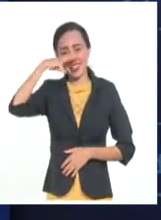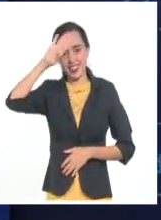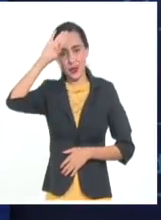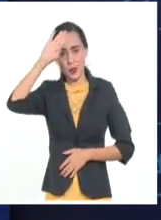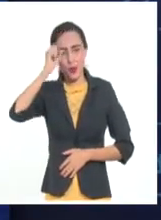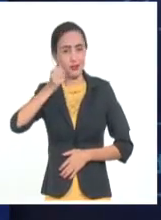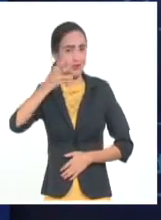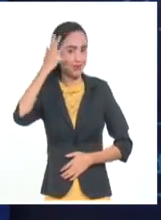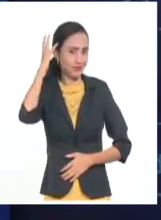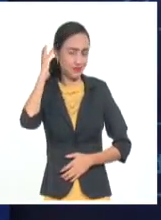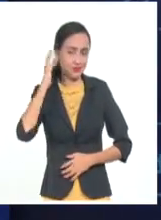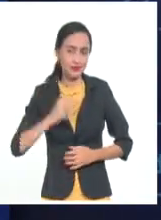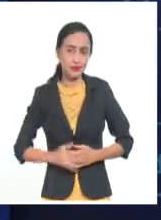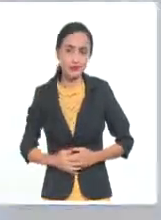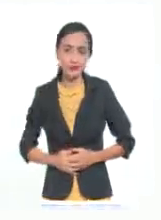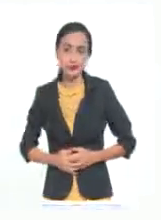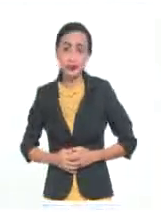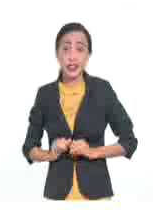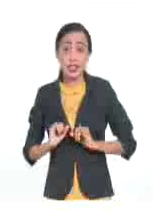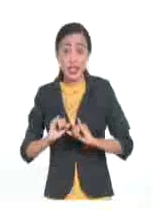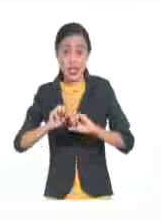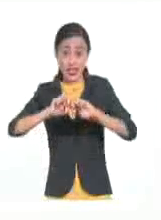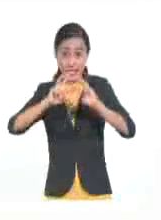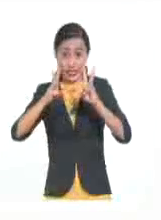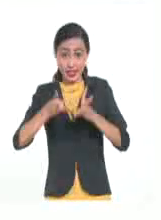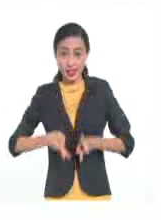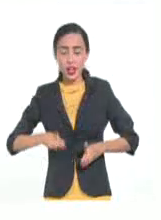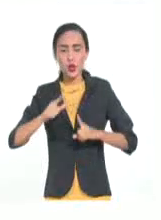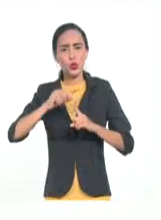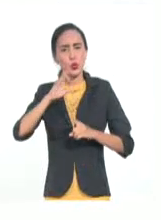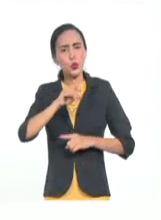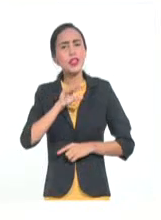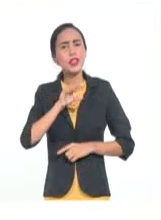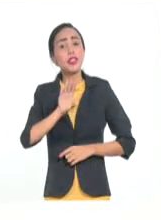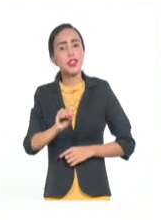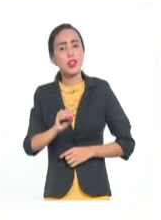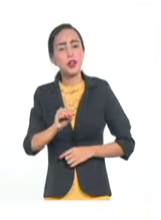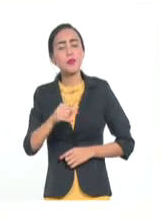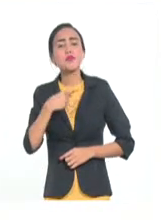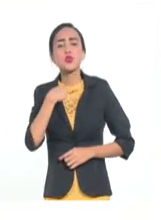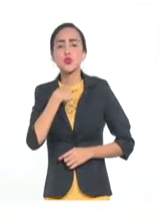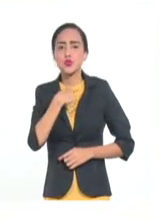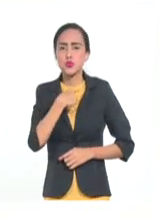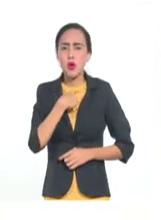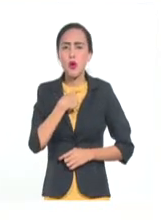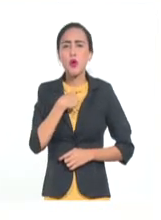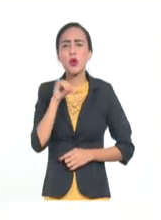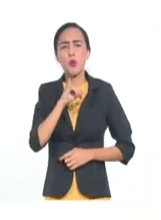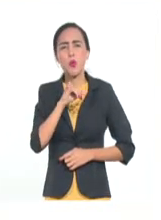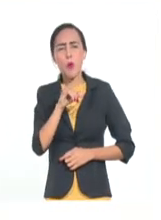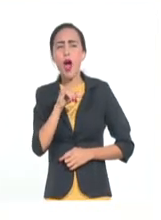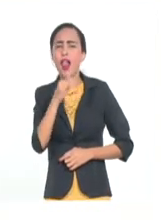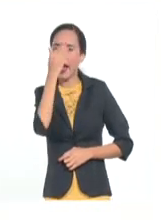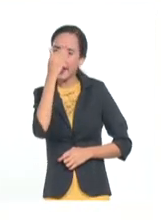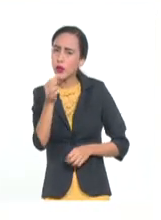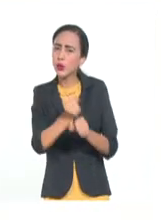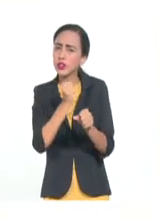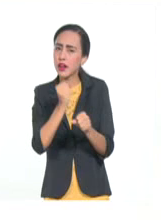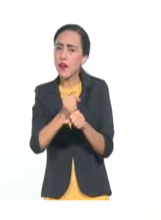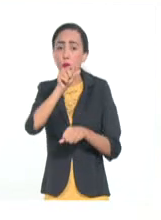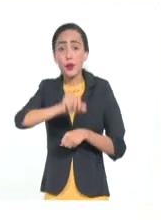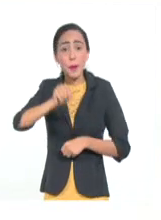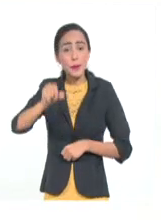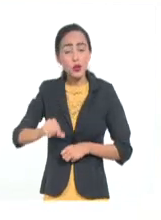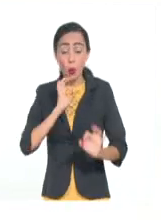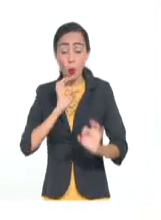Miguel Díaz-Canel Bermúdez. En su cuenta oficial en Twitter, el mandatario escribió: "Mi reconocimiento a quienes velan por la protección y cuidado